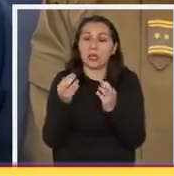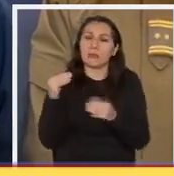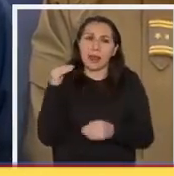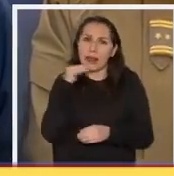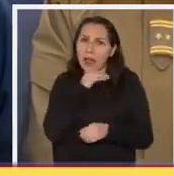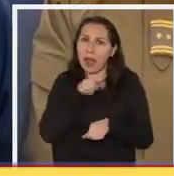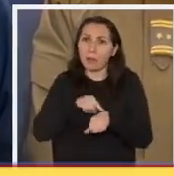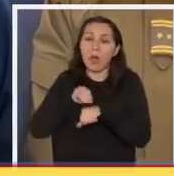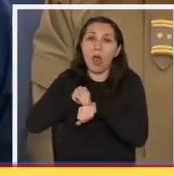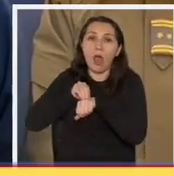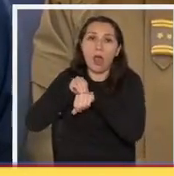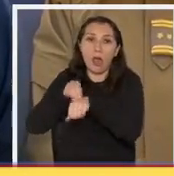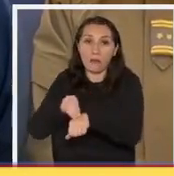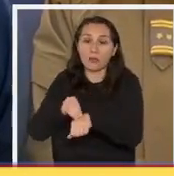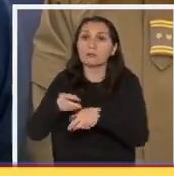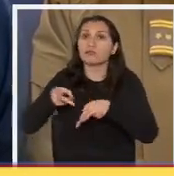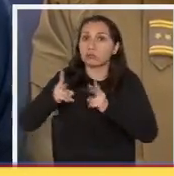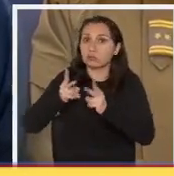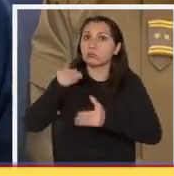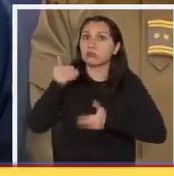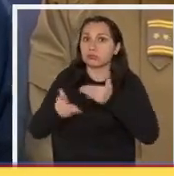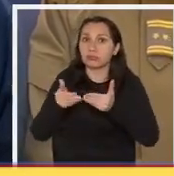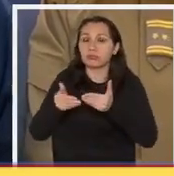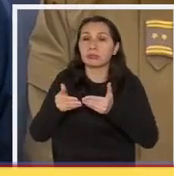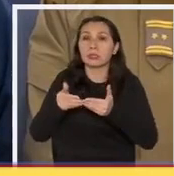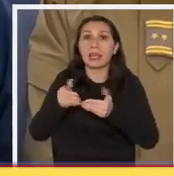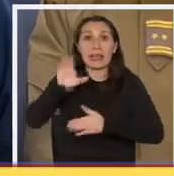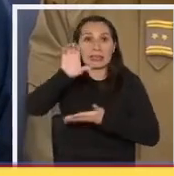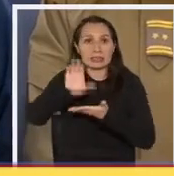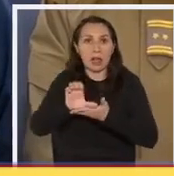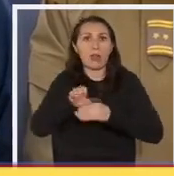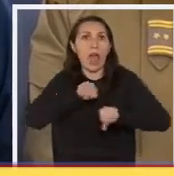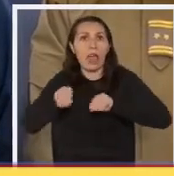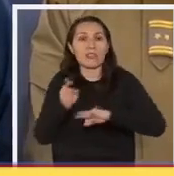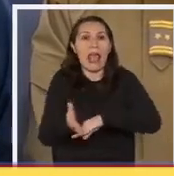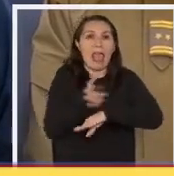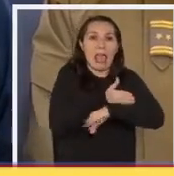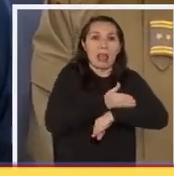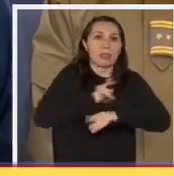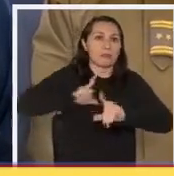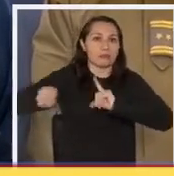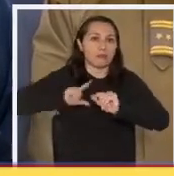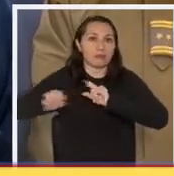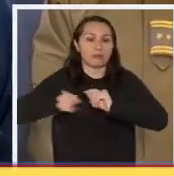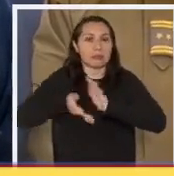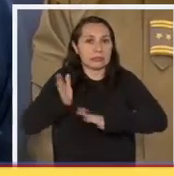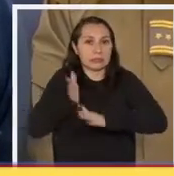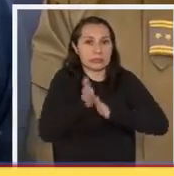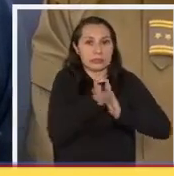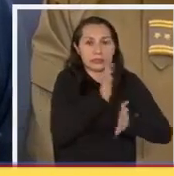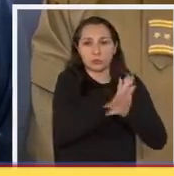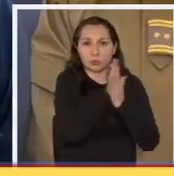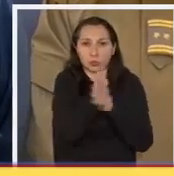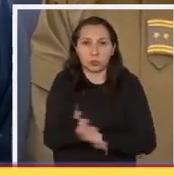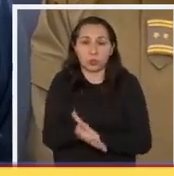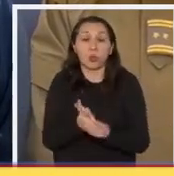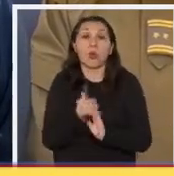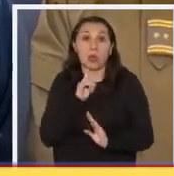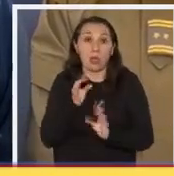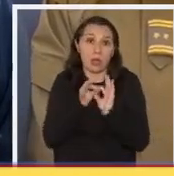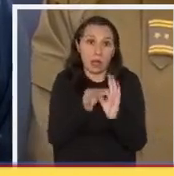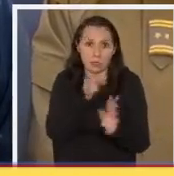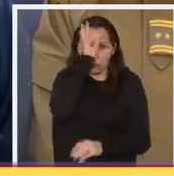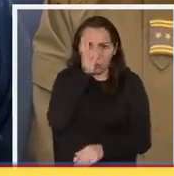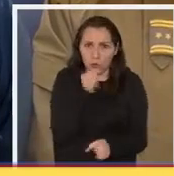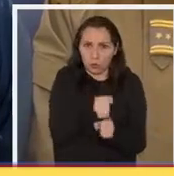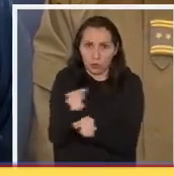oportuna advertencia y a que funcionó el Estado, se pudo hacer la evacuación a tiempo, gracias también a los funcionarios, a